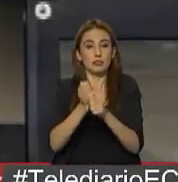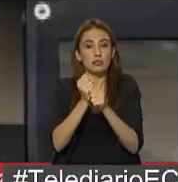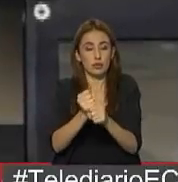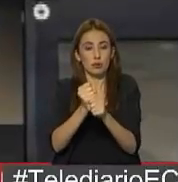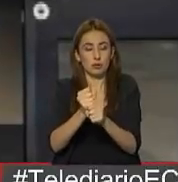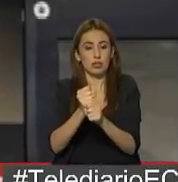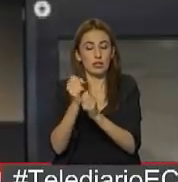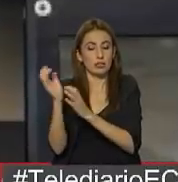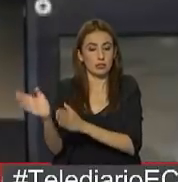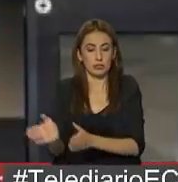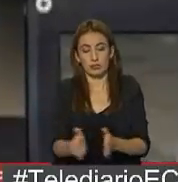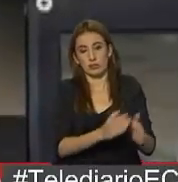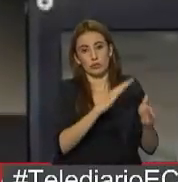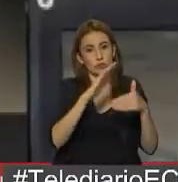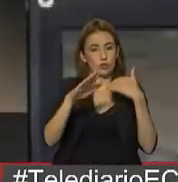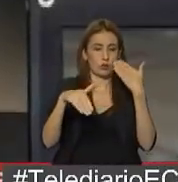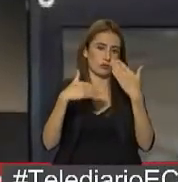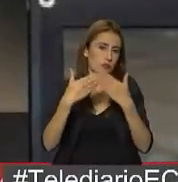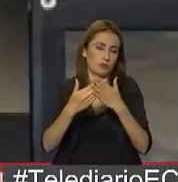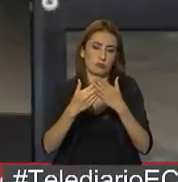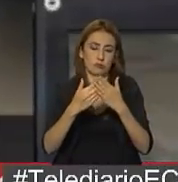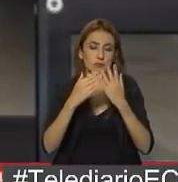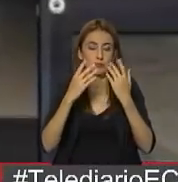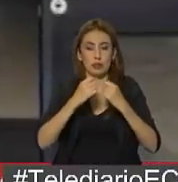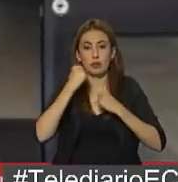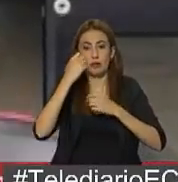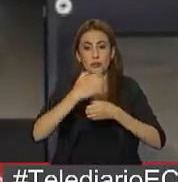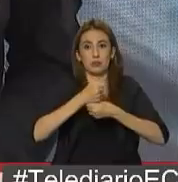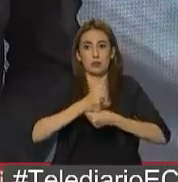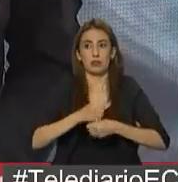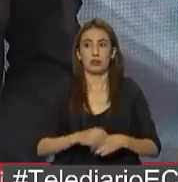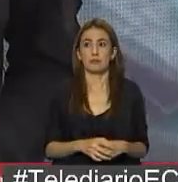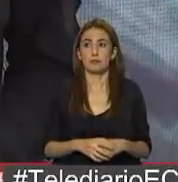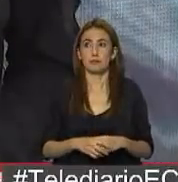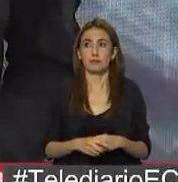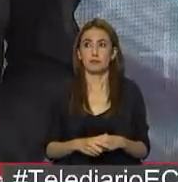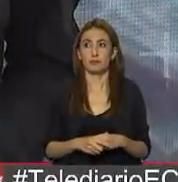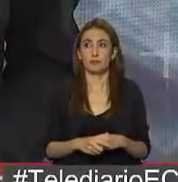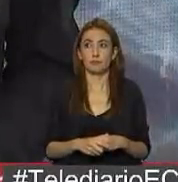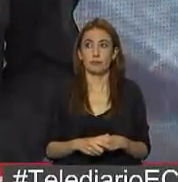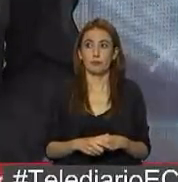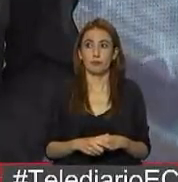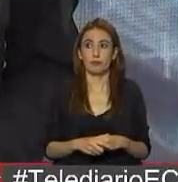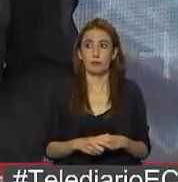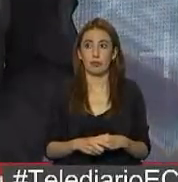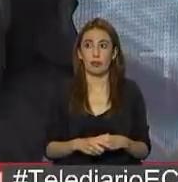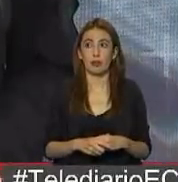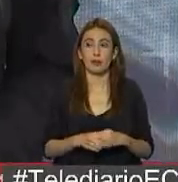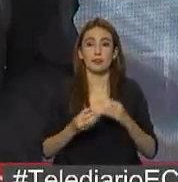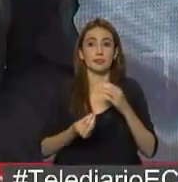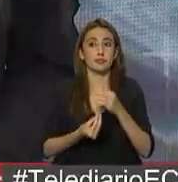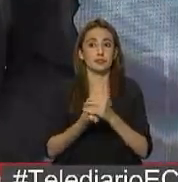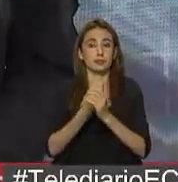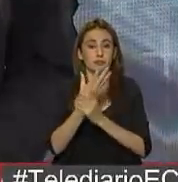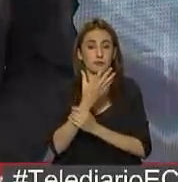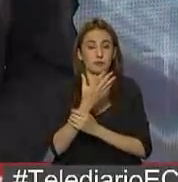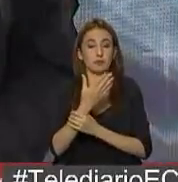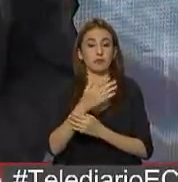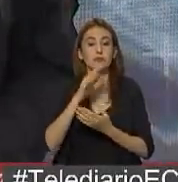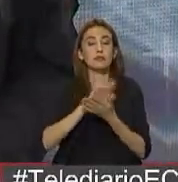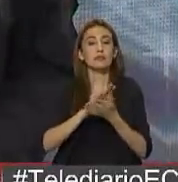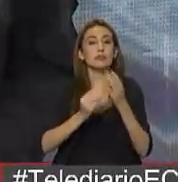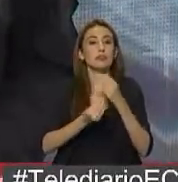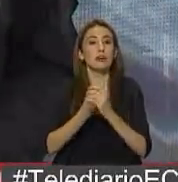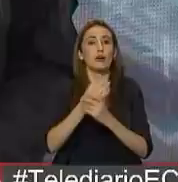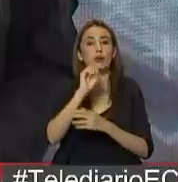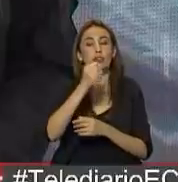reforzar inmediatamente todas esas áreas que son de pabellón de máxima seguridad. La forma cónica del volcán Sangay, ubicado en la provincia de Morona,